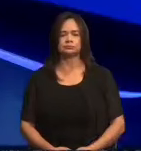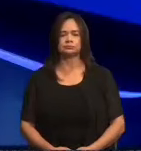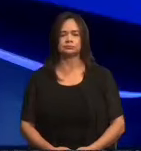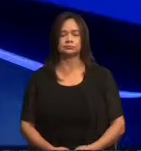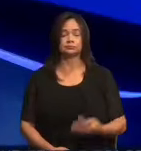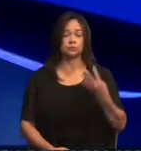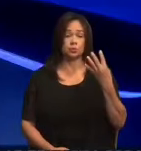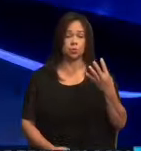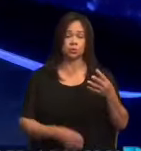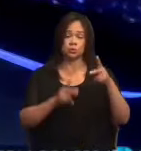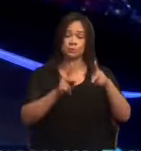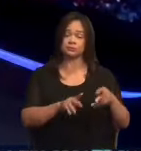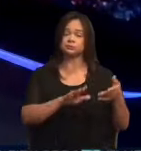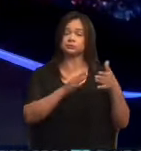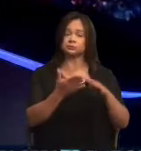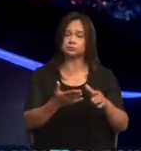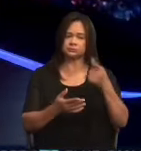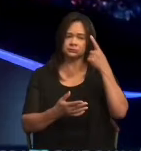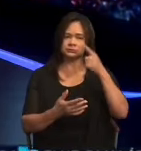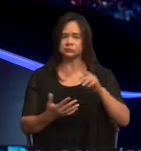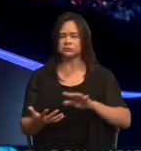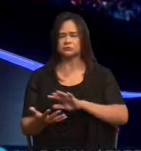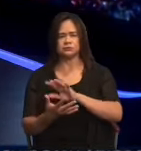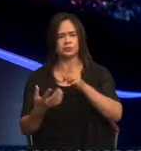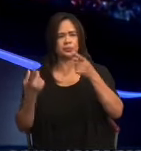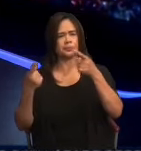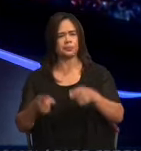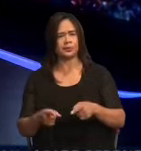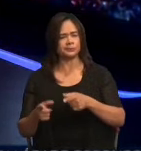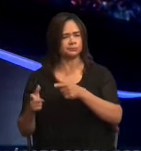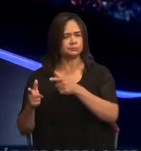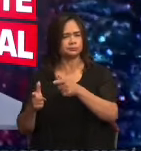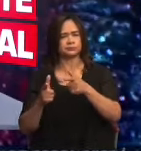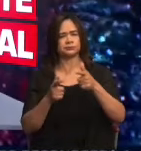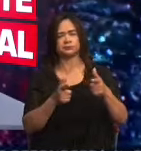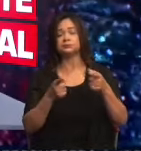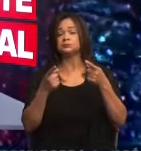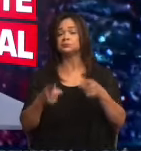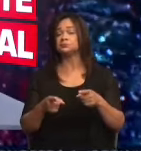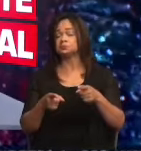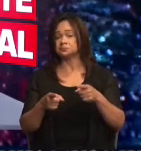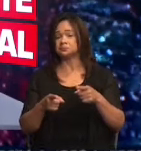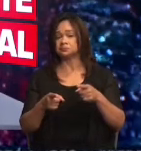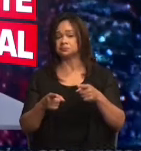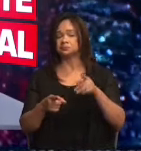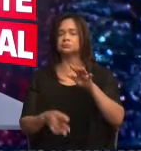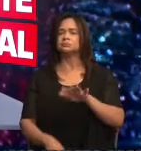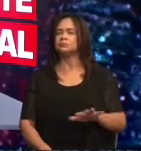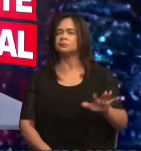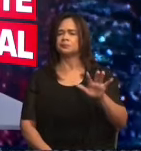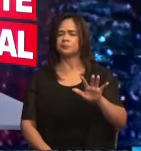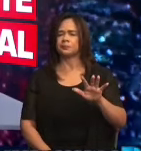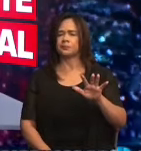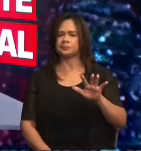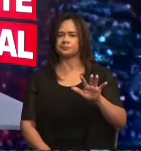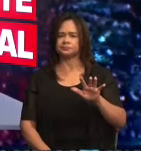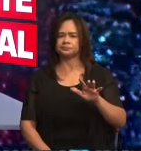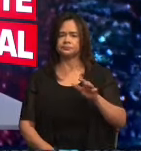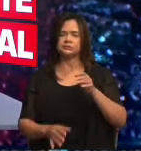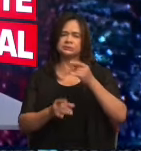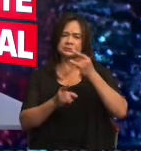Cuatro personas murieron durante un confuso incidente a tiros ocurrido en los alrededores de un centro de